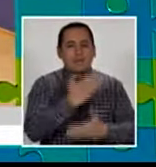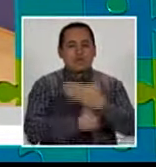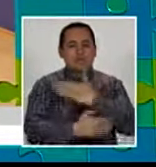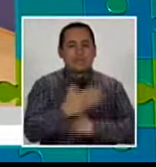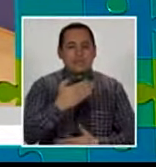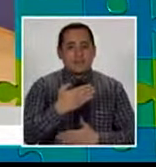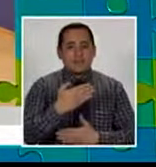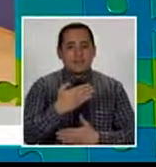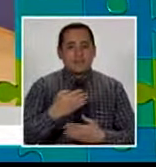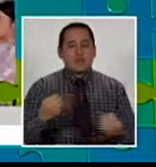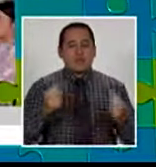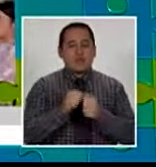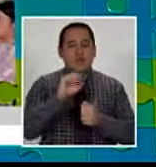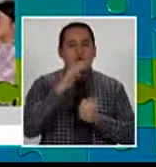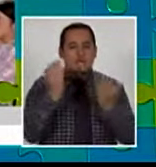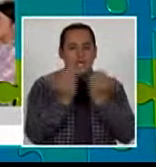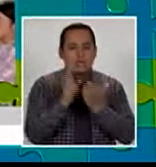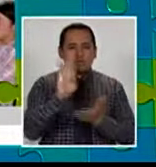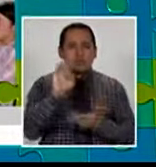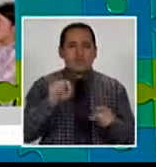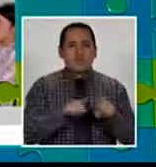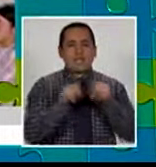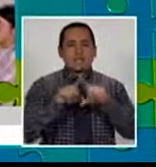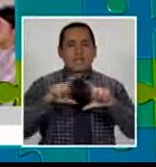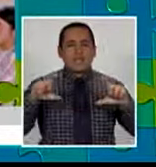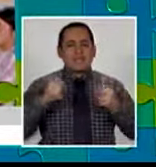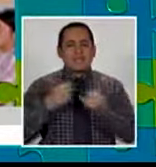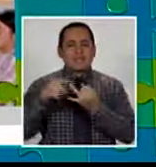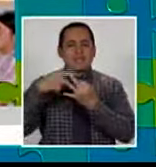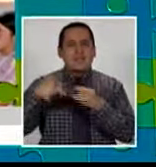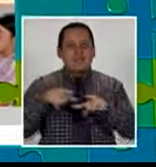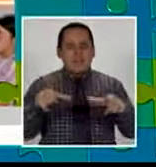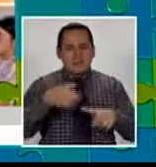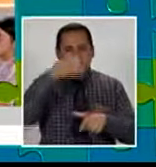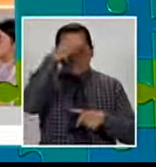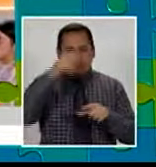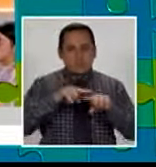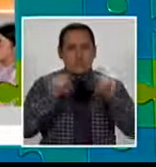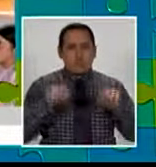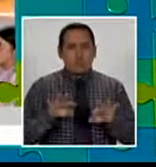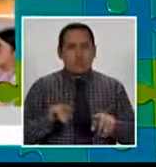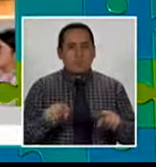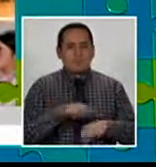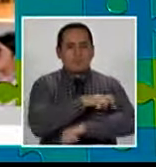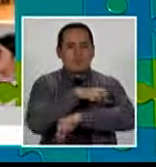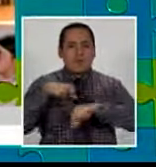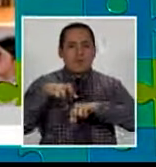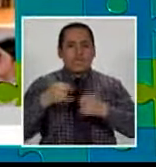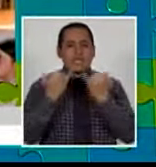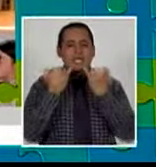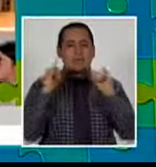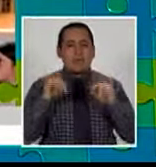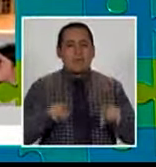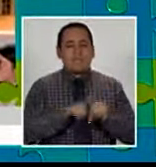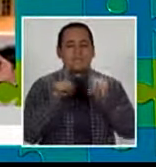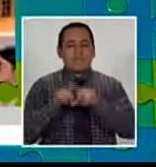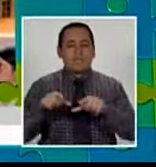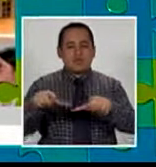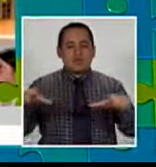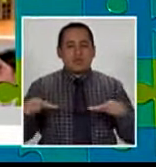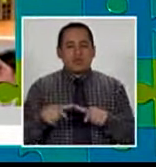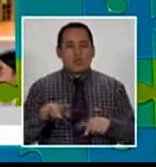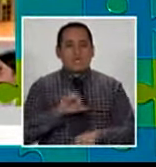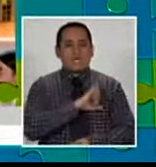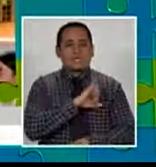personas con discapacidad, con becas de estudios, en carreras tecnológicas. Técnico-profesionales, idiomas y